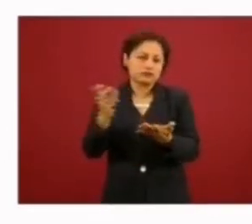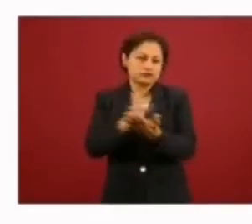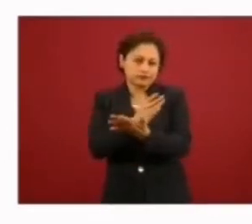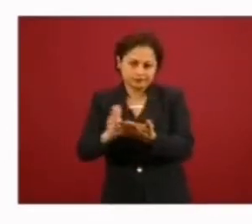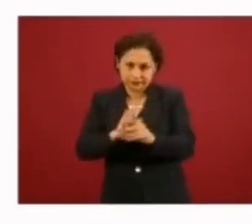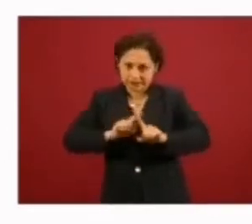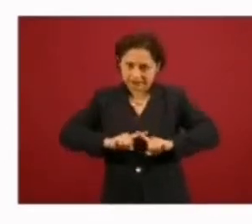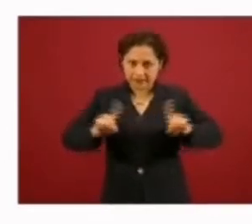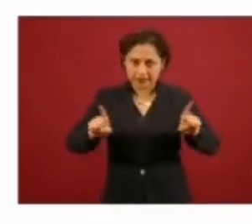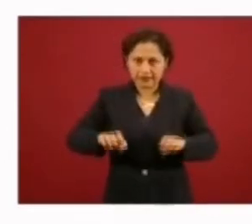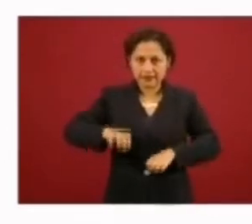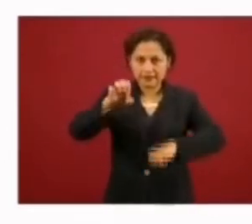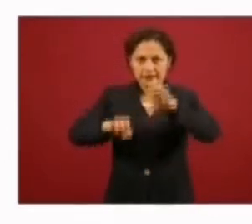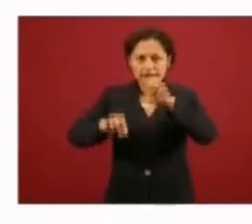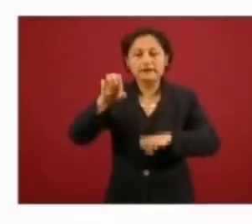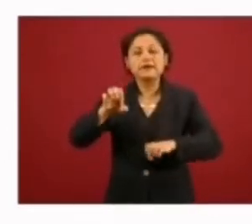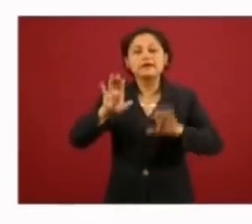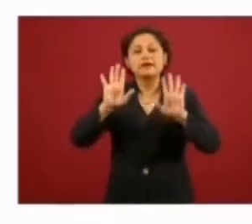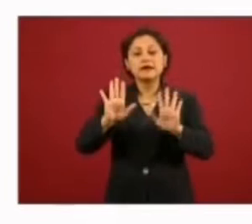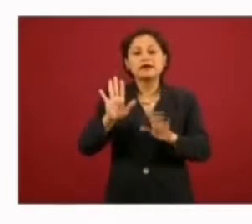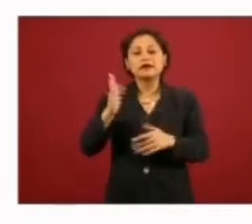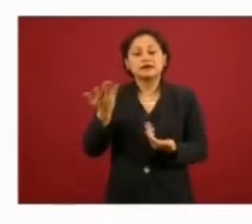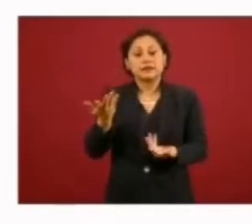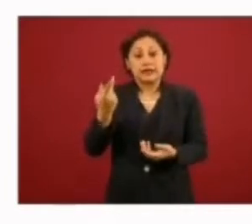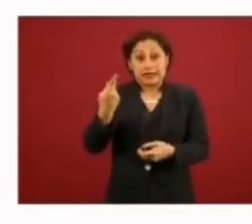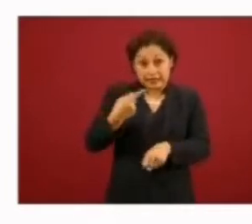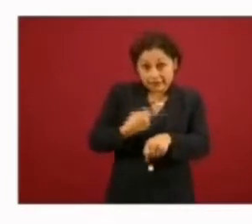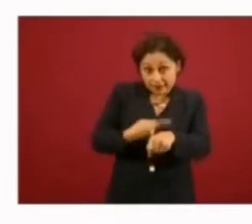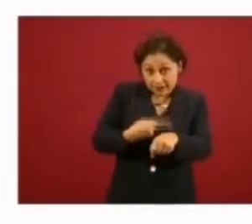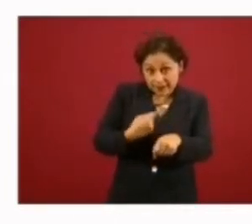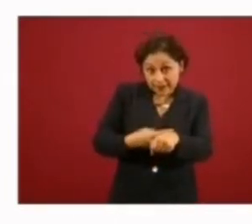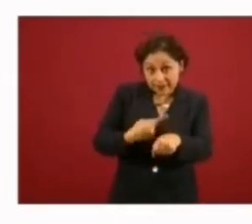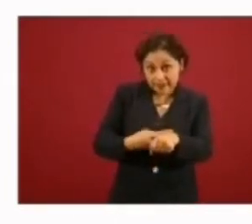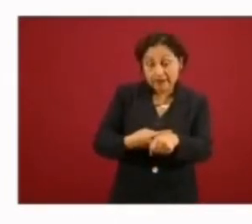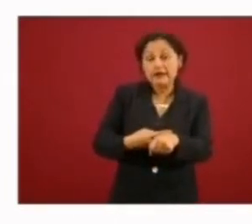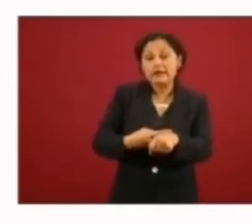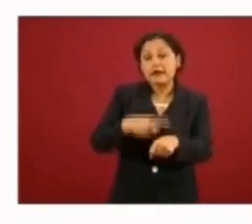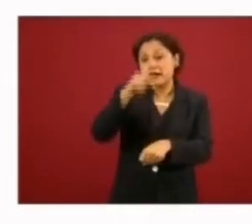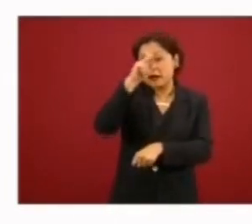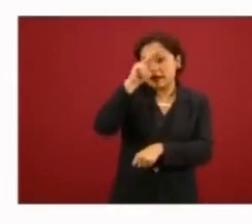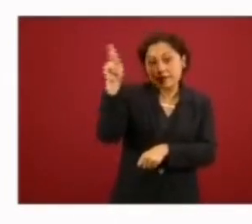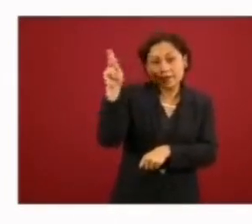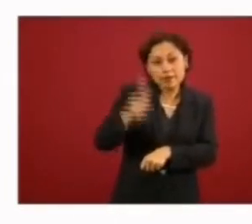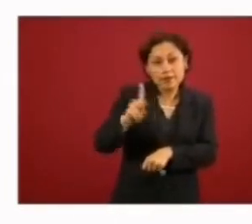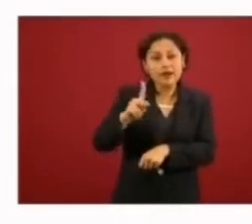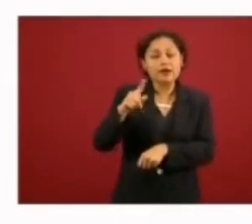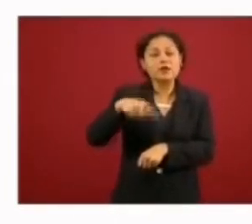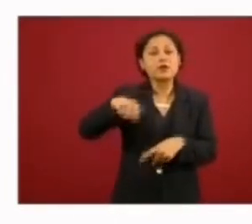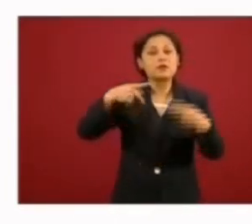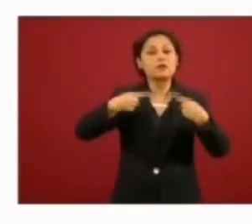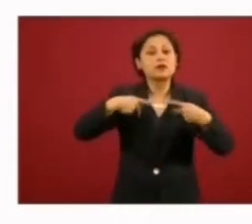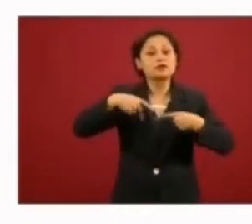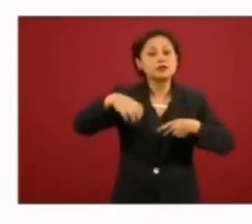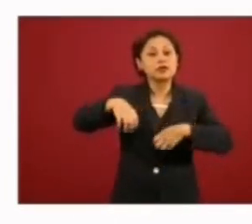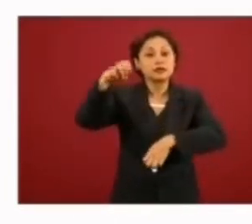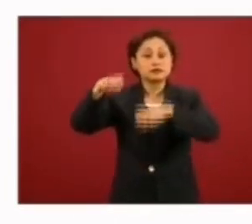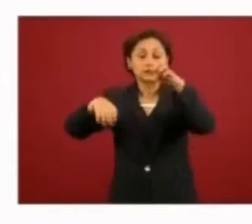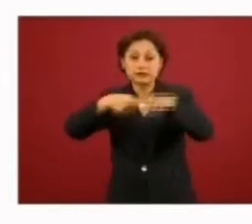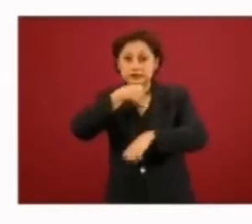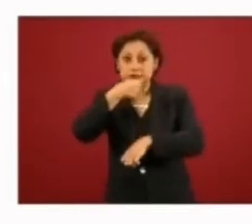supuesto, dado que esta enfermedad afecta mayormente en su forma grave a personas adultas mayores, si